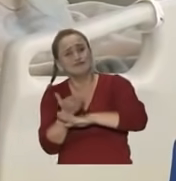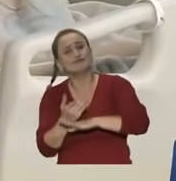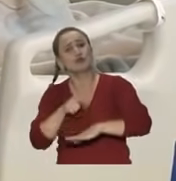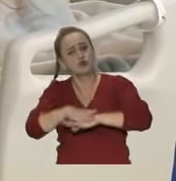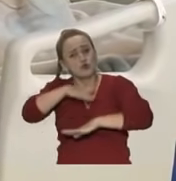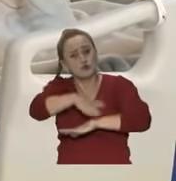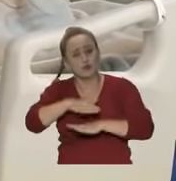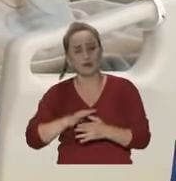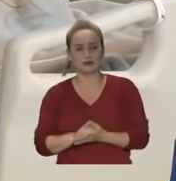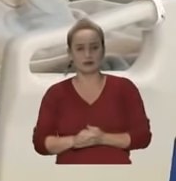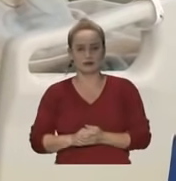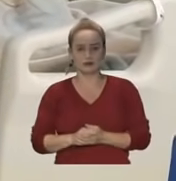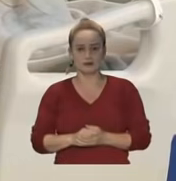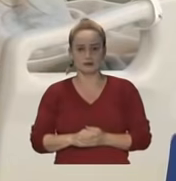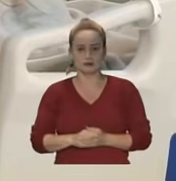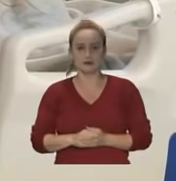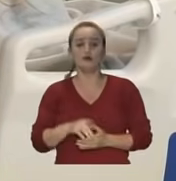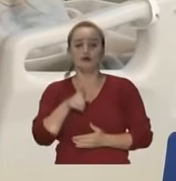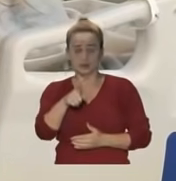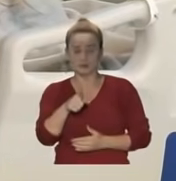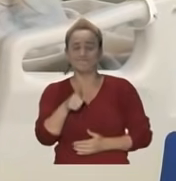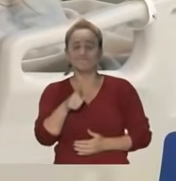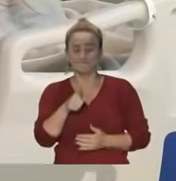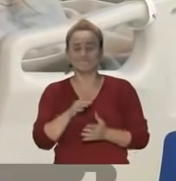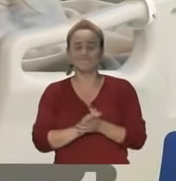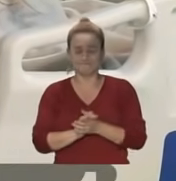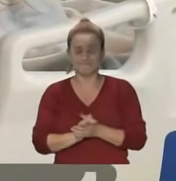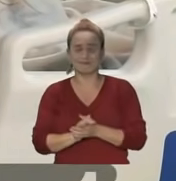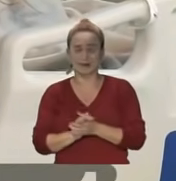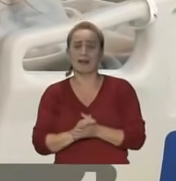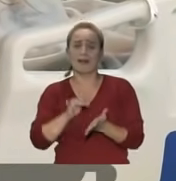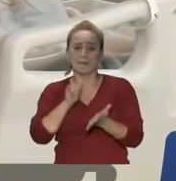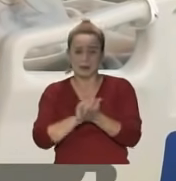¿Tú te arrepientes de no haber actuado a tiempo?